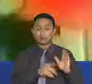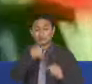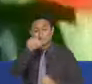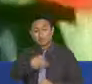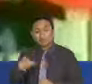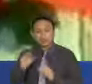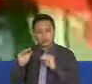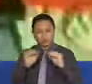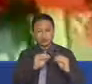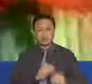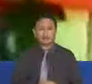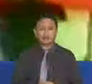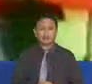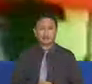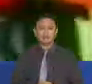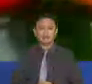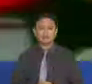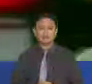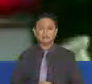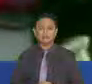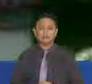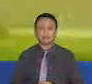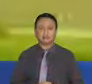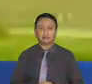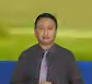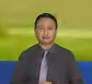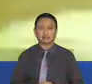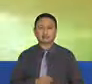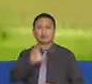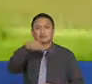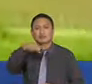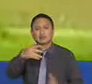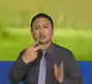educar a los capitalinos eran otros tiempos